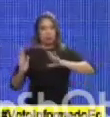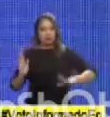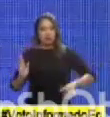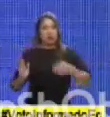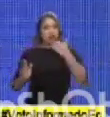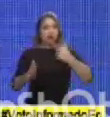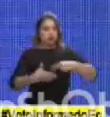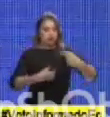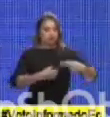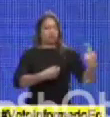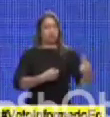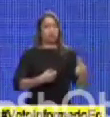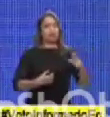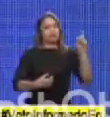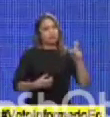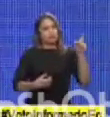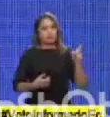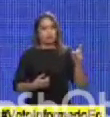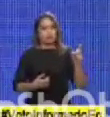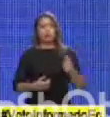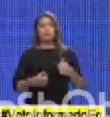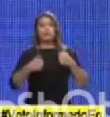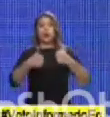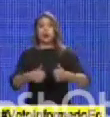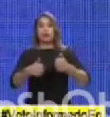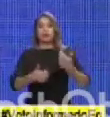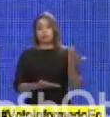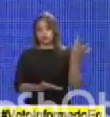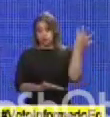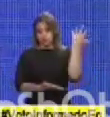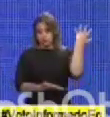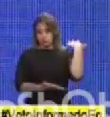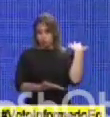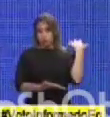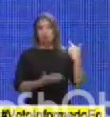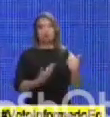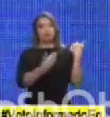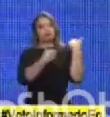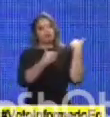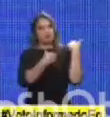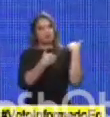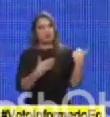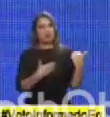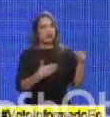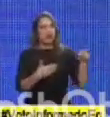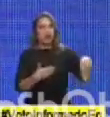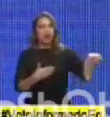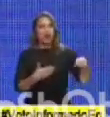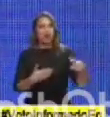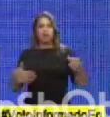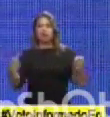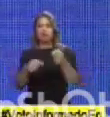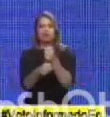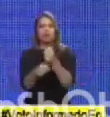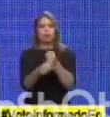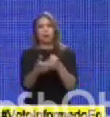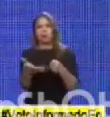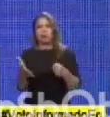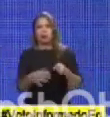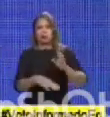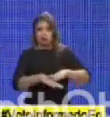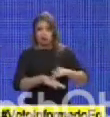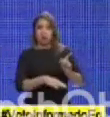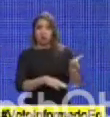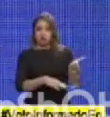las candidaturas del pasado responsables del desempleo de la pobreza del crimen organizado hoy